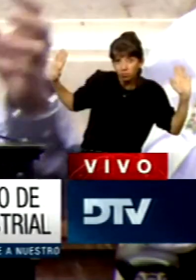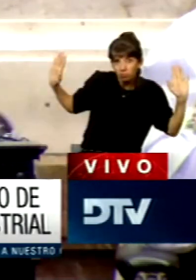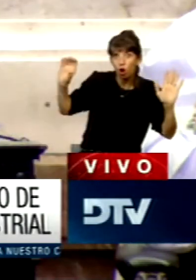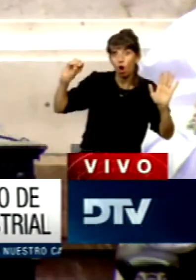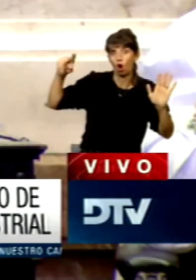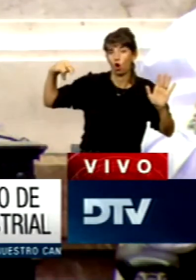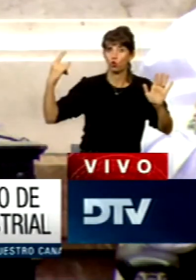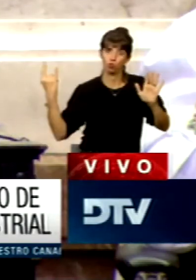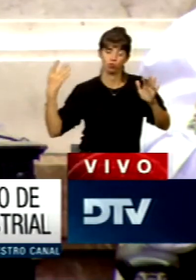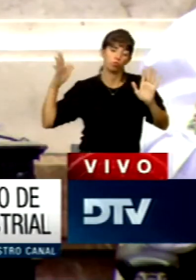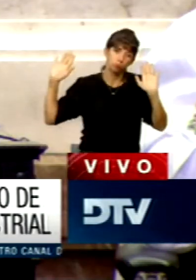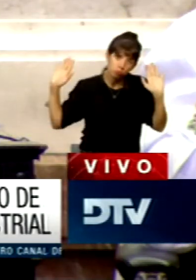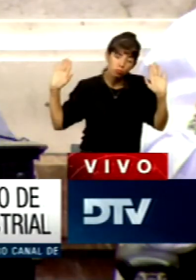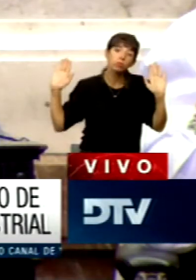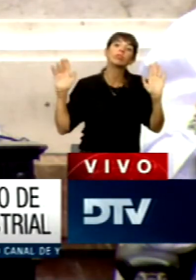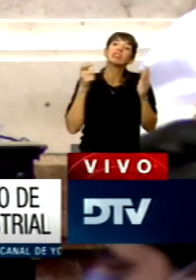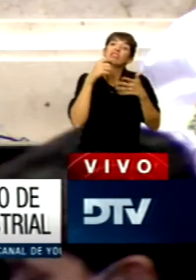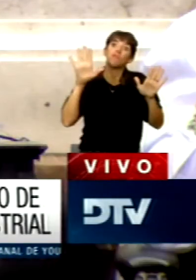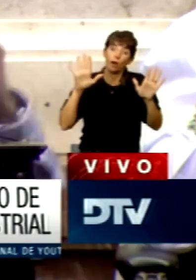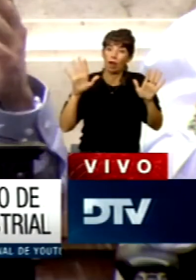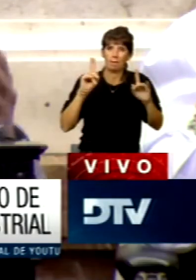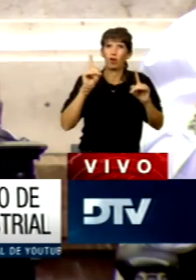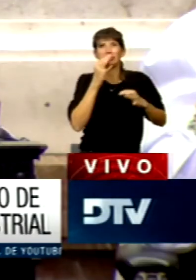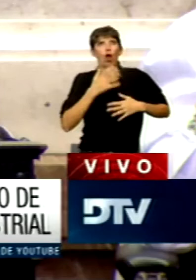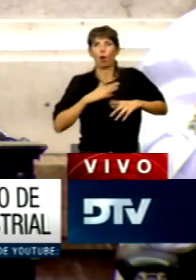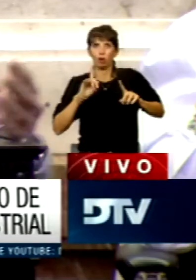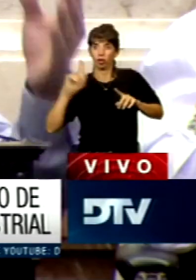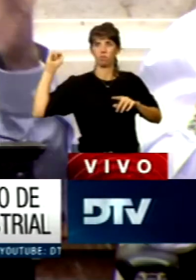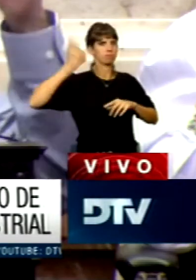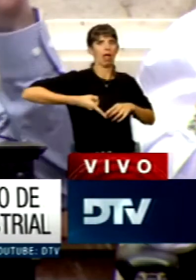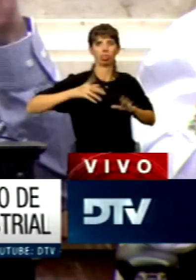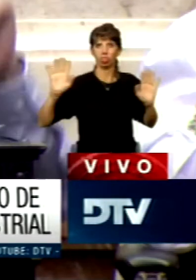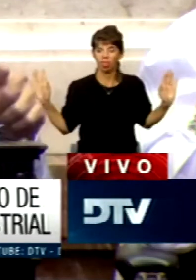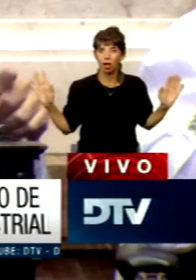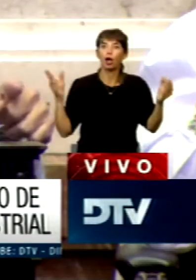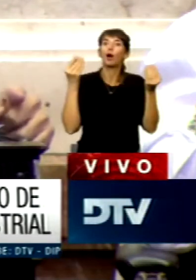de Naciones Unidas. Es imperativo. Tenemos que hacerlo, porque